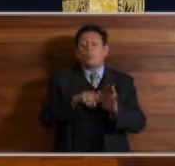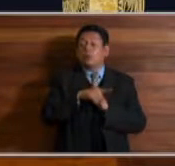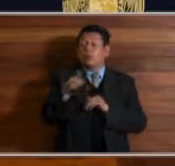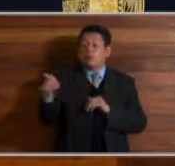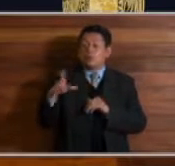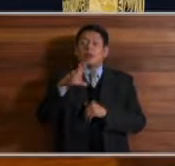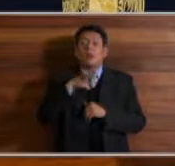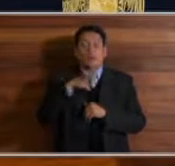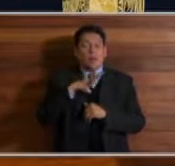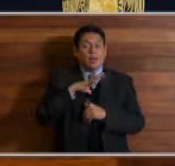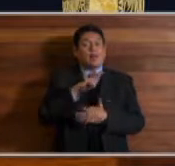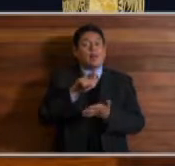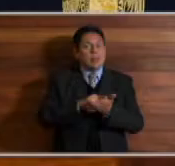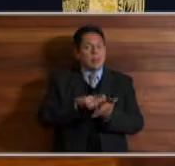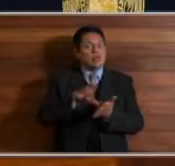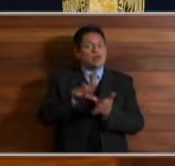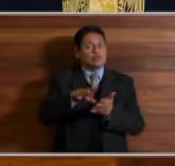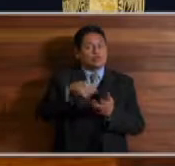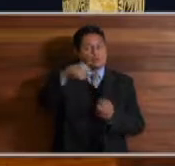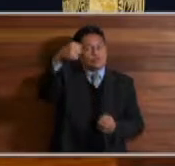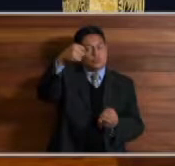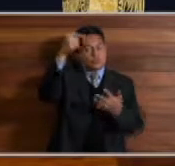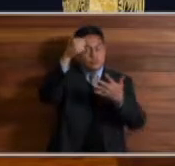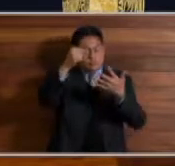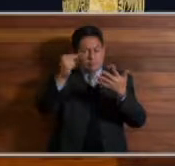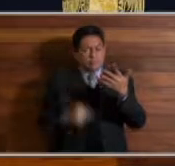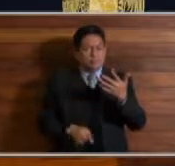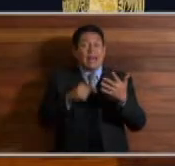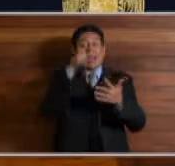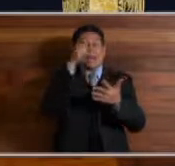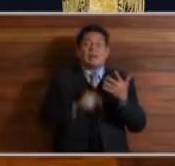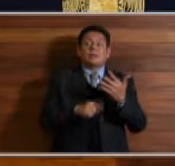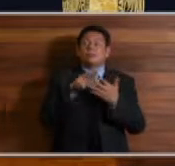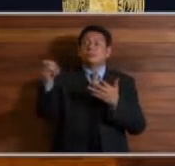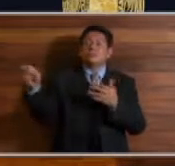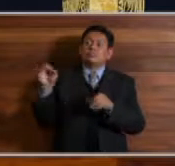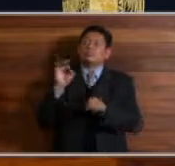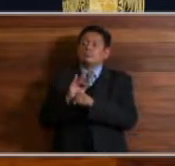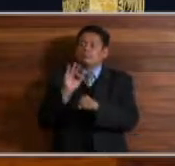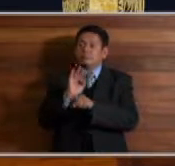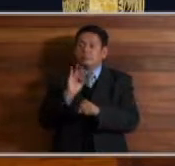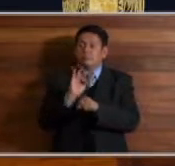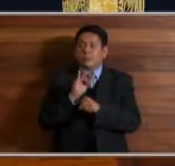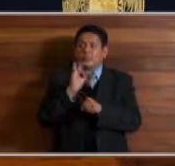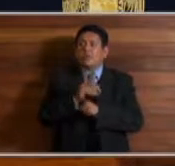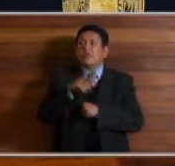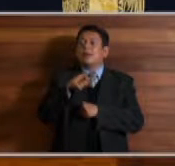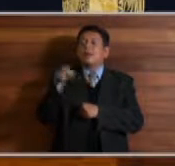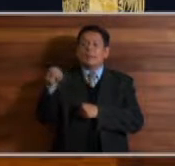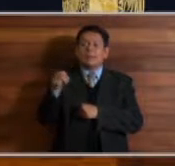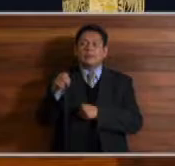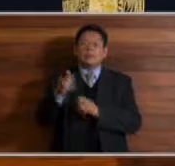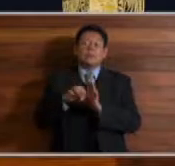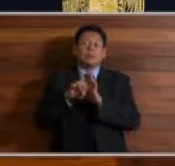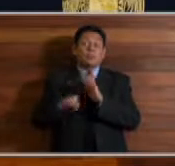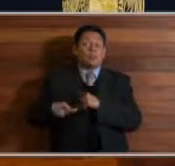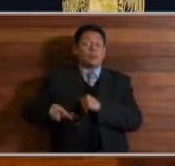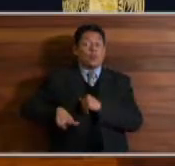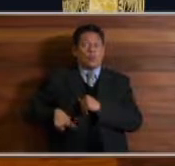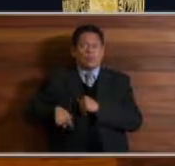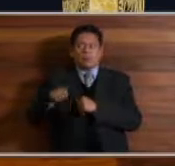un orden jurídico que protege de manera, yo diría, detallada los derechos, por ejemplo,